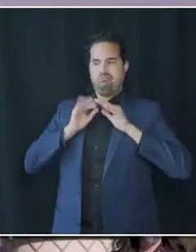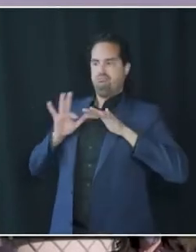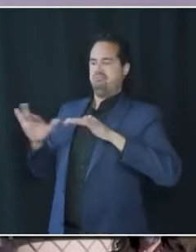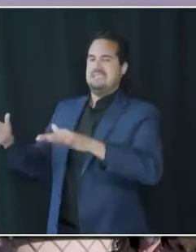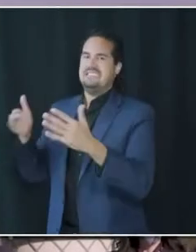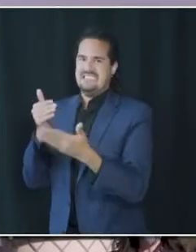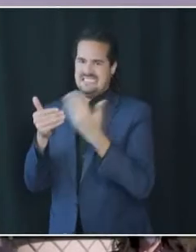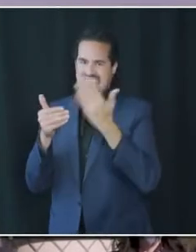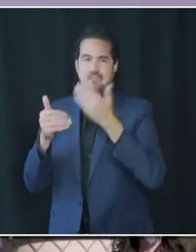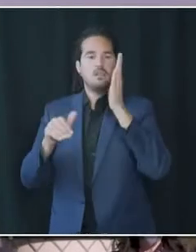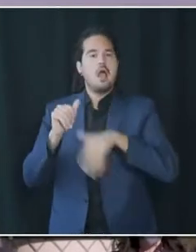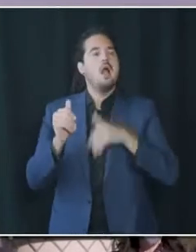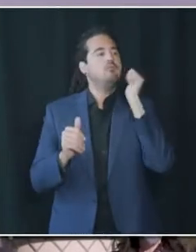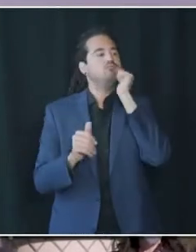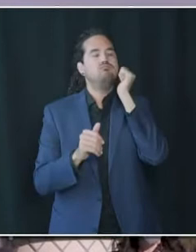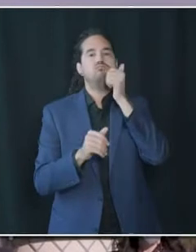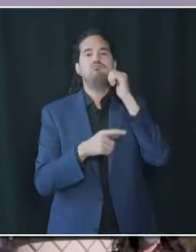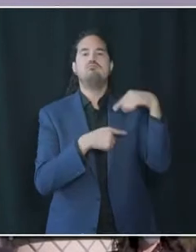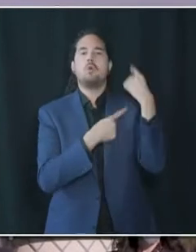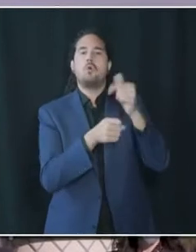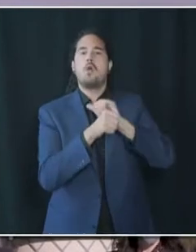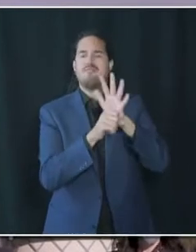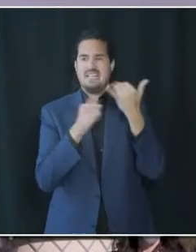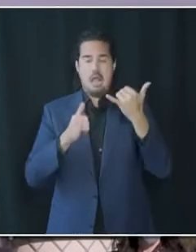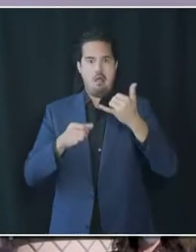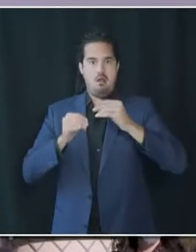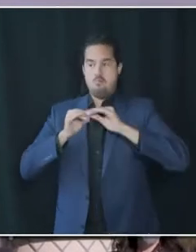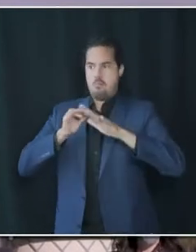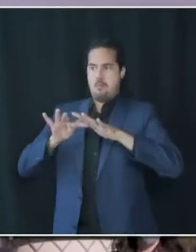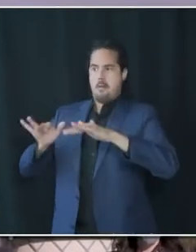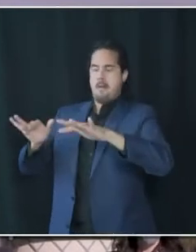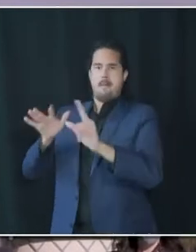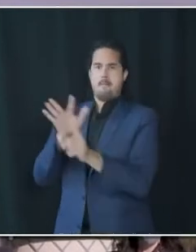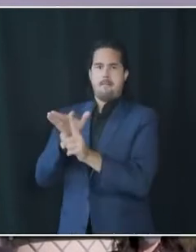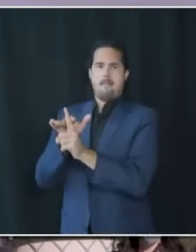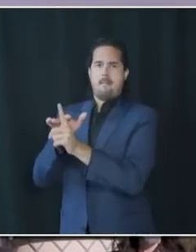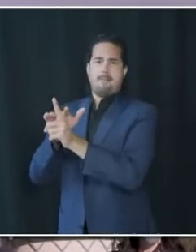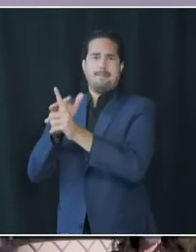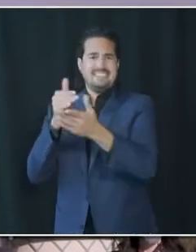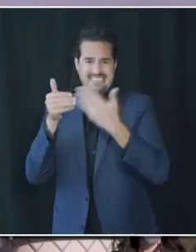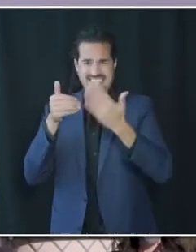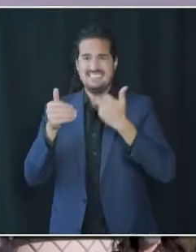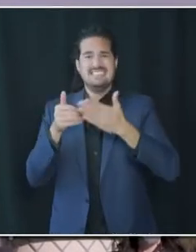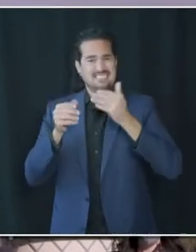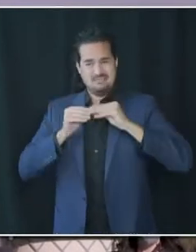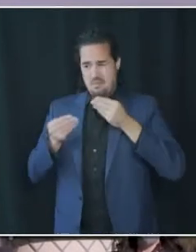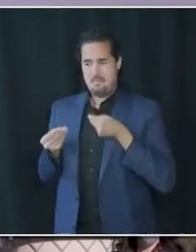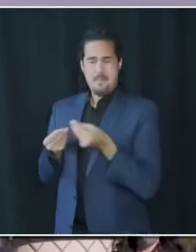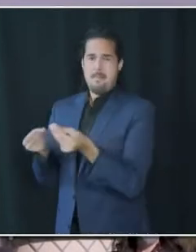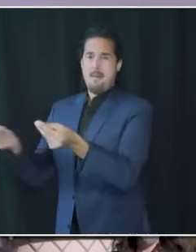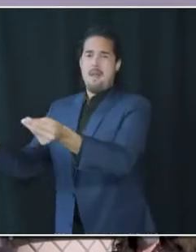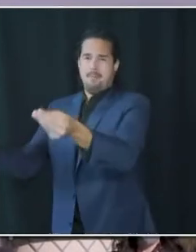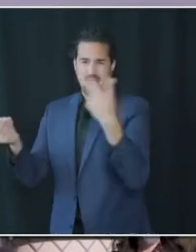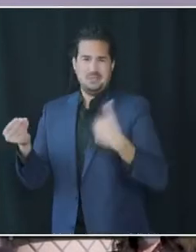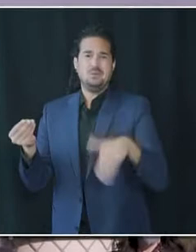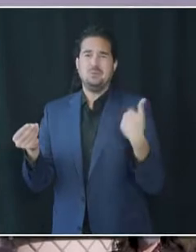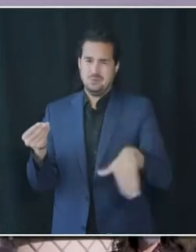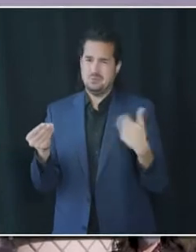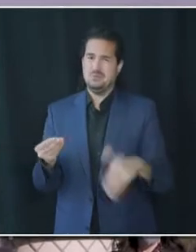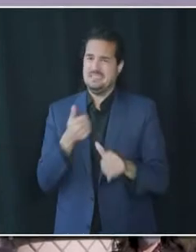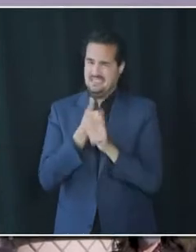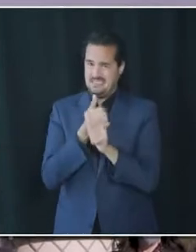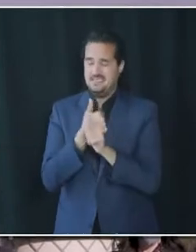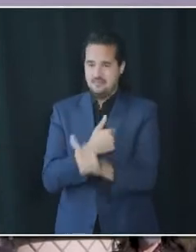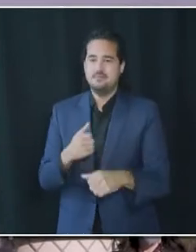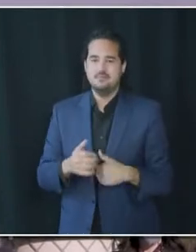y por eso tenemos que tener mucho cuidado tenemos que seguir siendo alertas y tenemos que seguir haciendo las cosas que todos sabemos